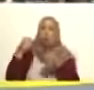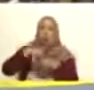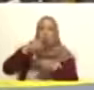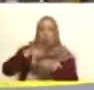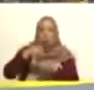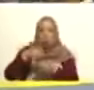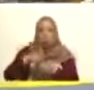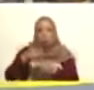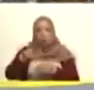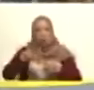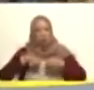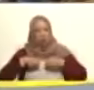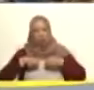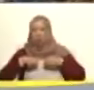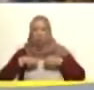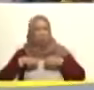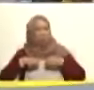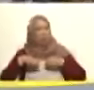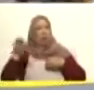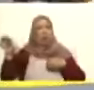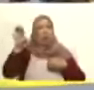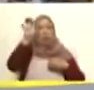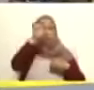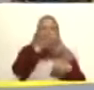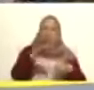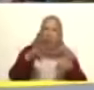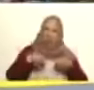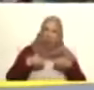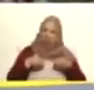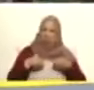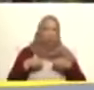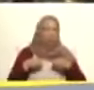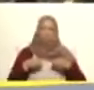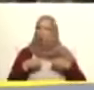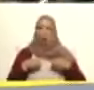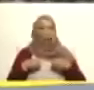van a aceptar que un tribunal extranjero prohíba el referendo consultivo?